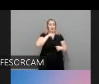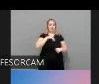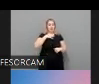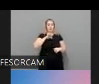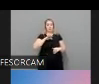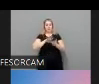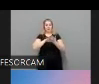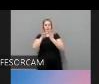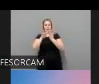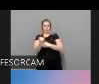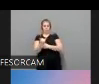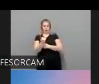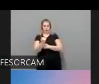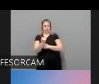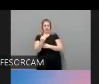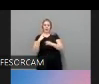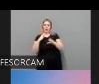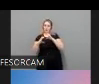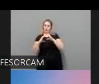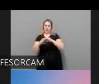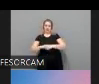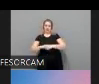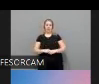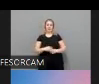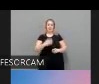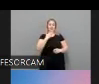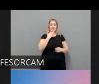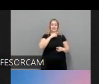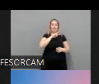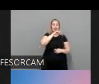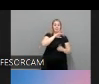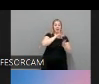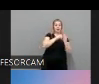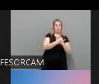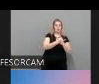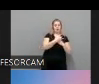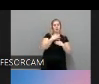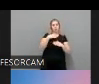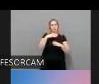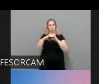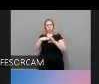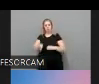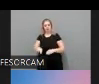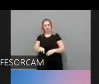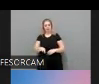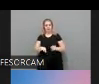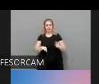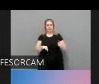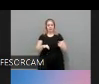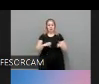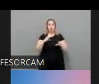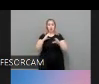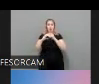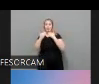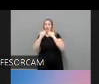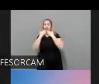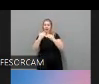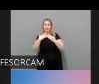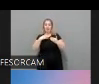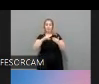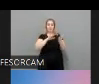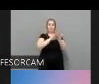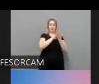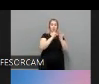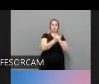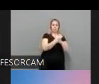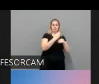lenguaje y comunicación. Aunque no haya habla ni lenguaje, puede haber comunicación. Desde la comunicación se puede trabajar el lenguaje y el